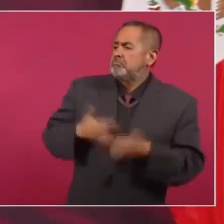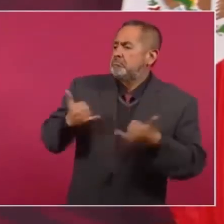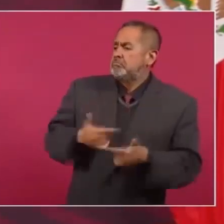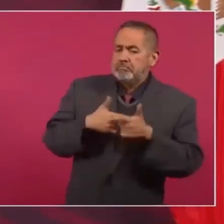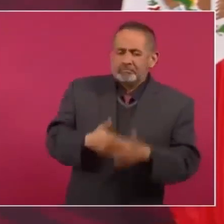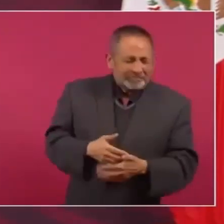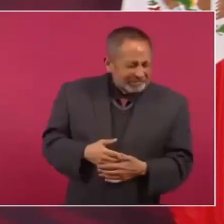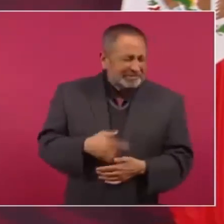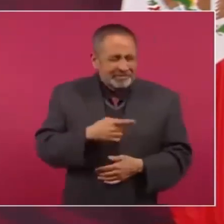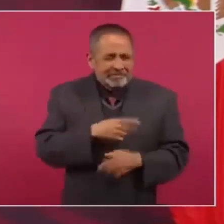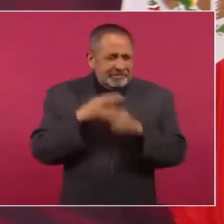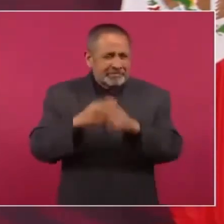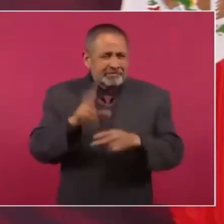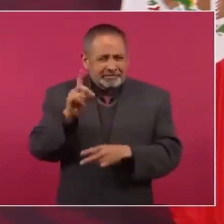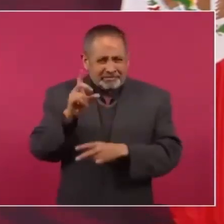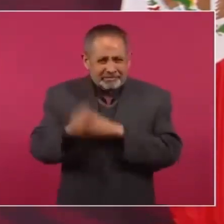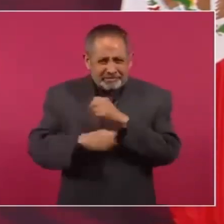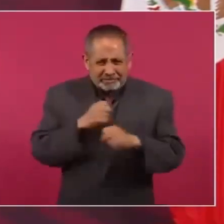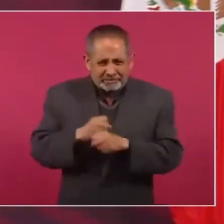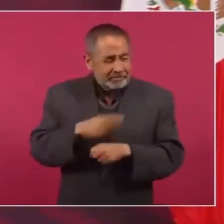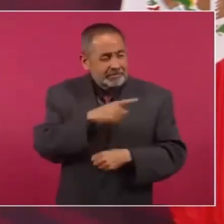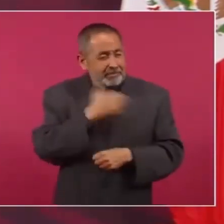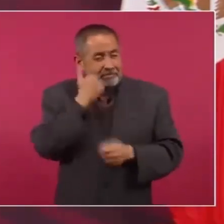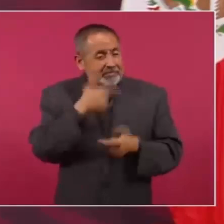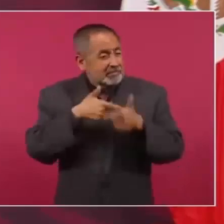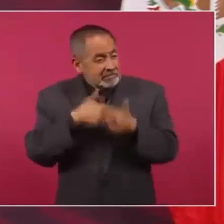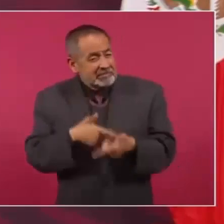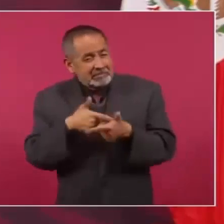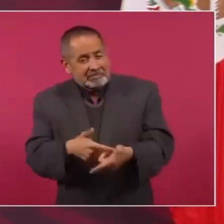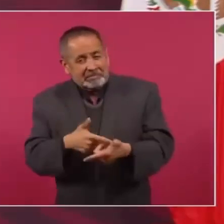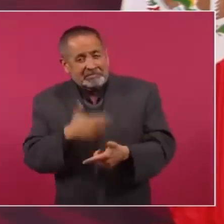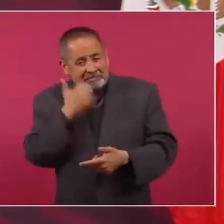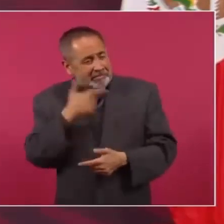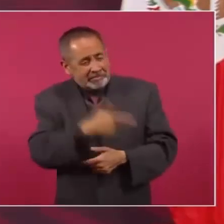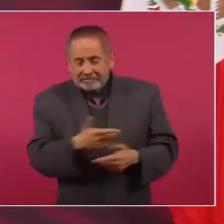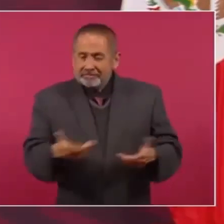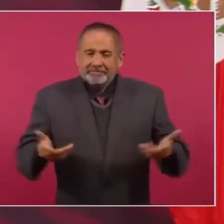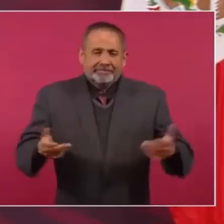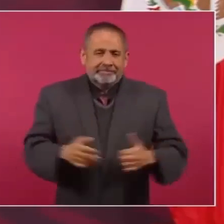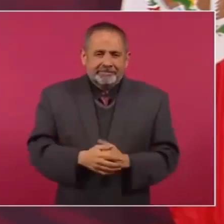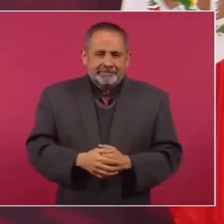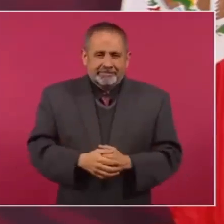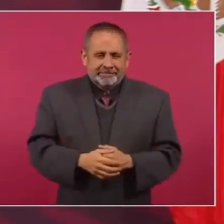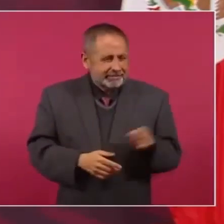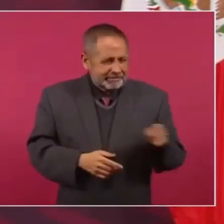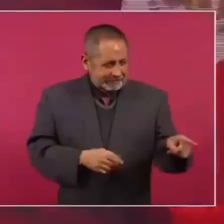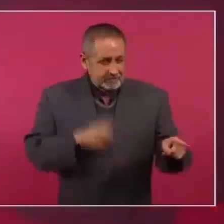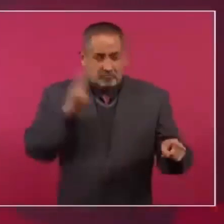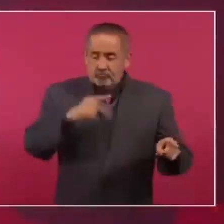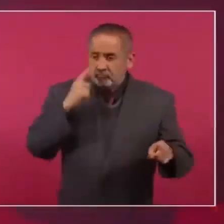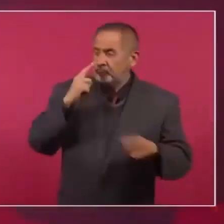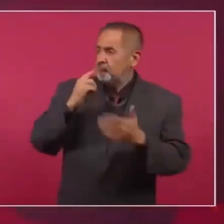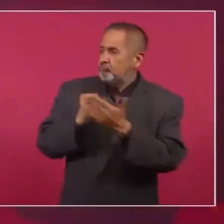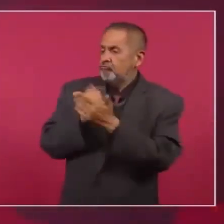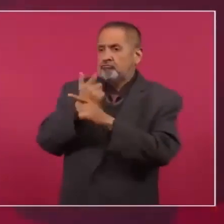después de 30 años y quiere seguir ahí. ¿Es demócrata este